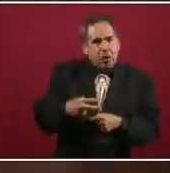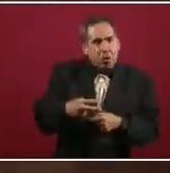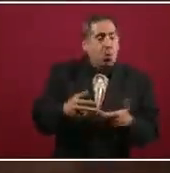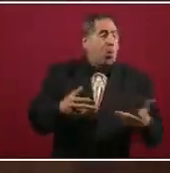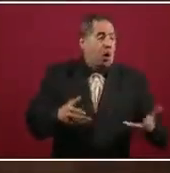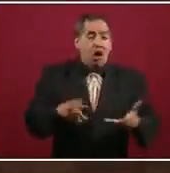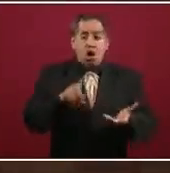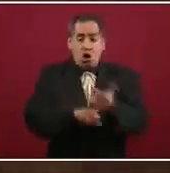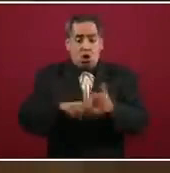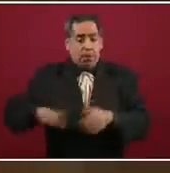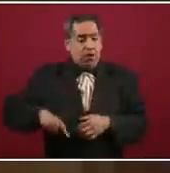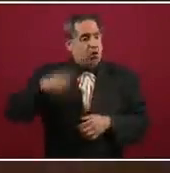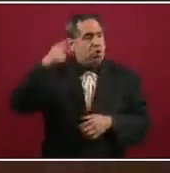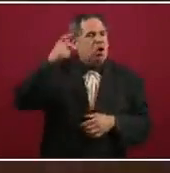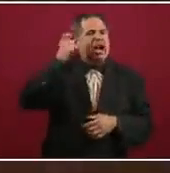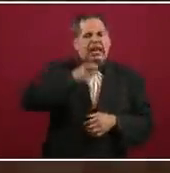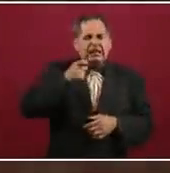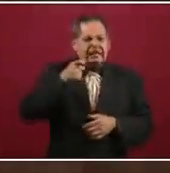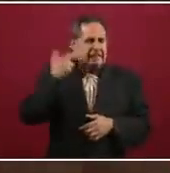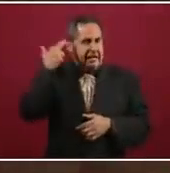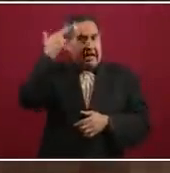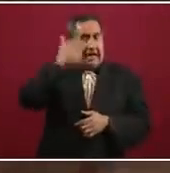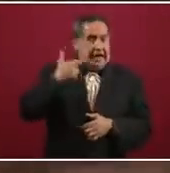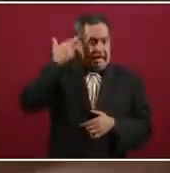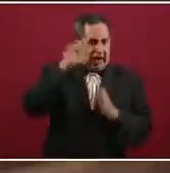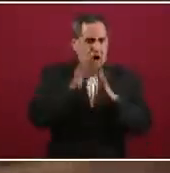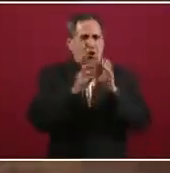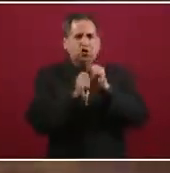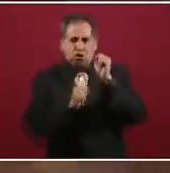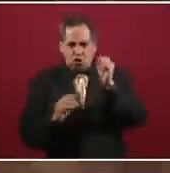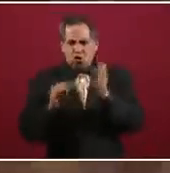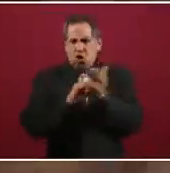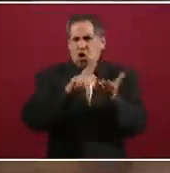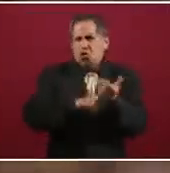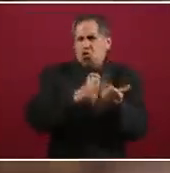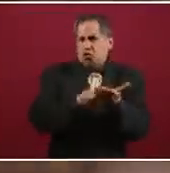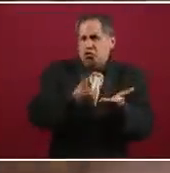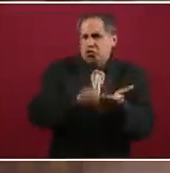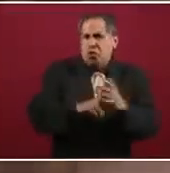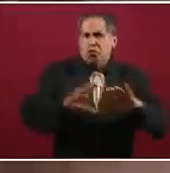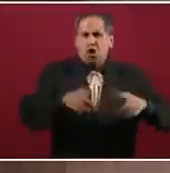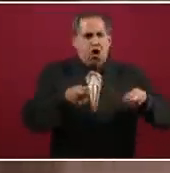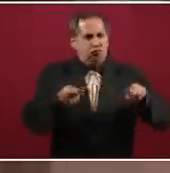del imperio será monárquico, constitucional, moderado.